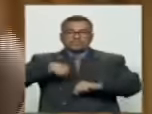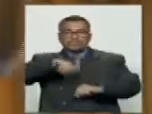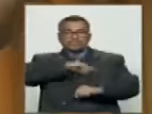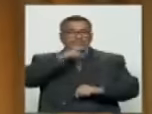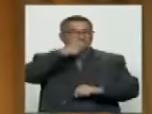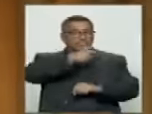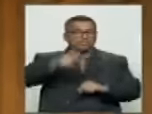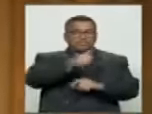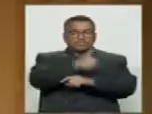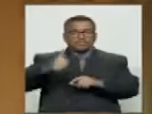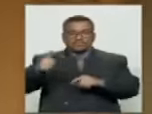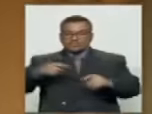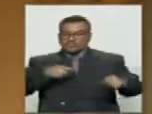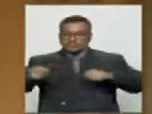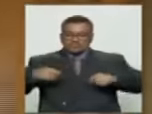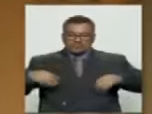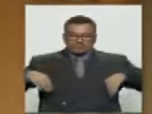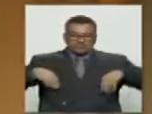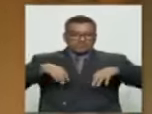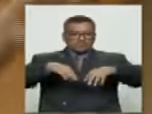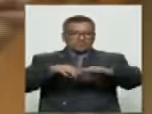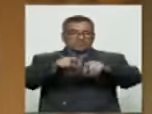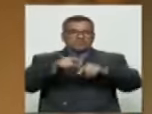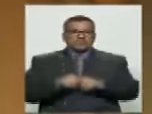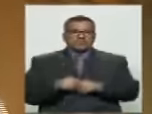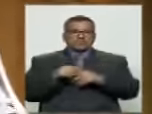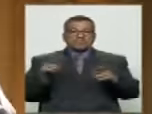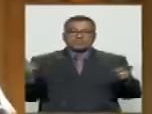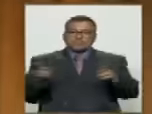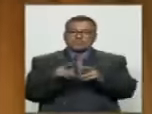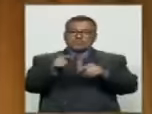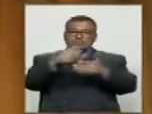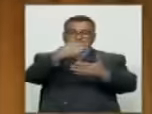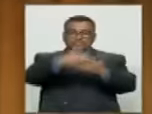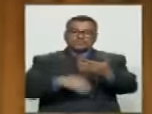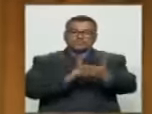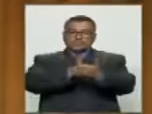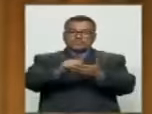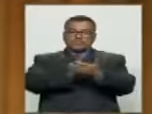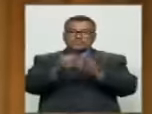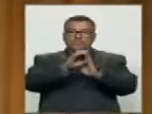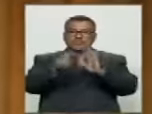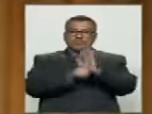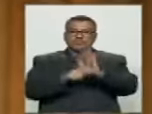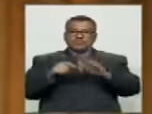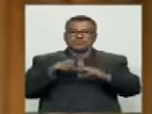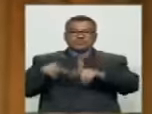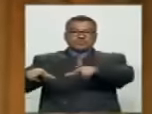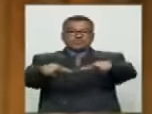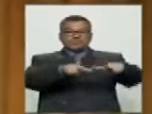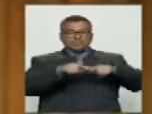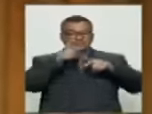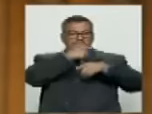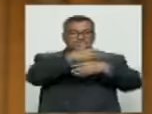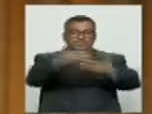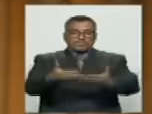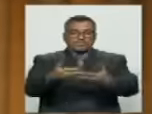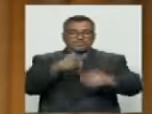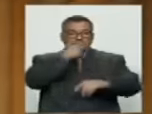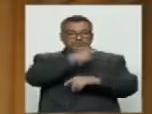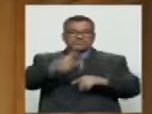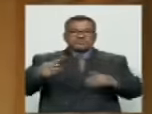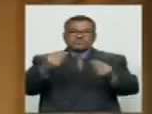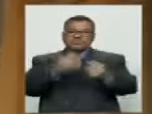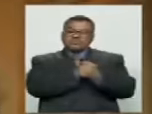pueblo. Cada vez que había una movilización era por la síntesis de ese artículo de nuestra Constitución que dice que la soberanía reside en el pueblo. Hoy, con